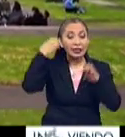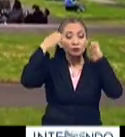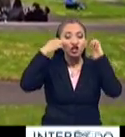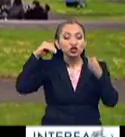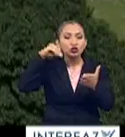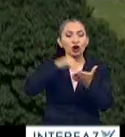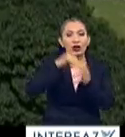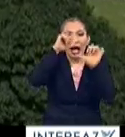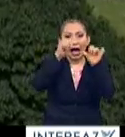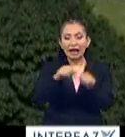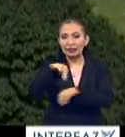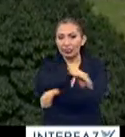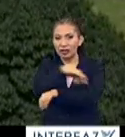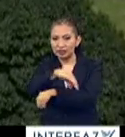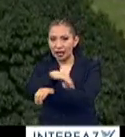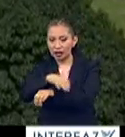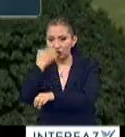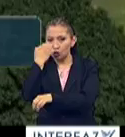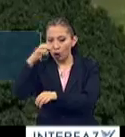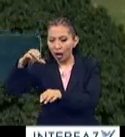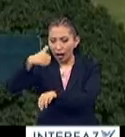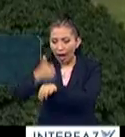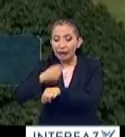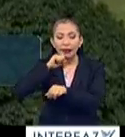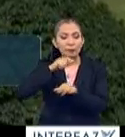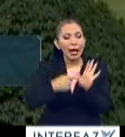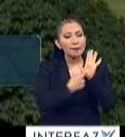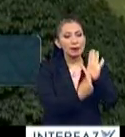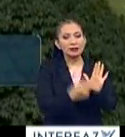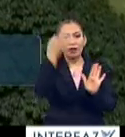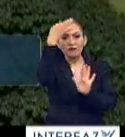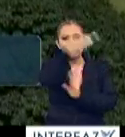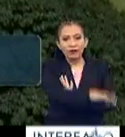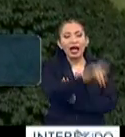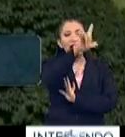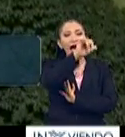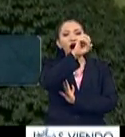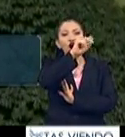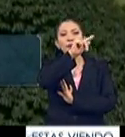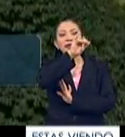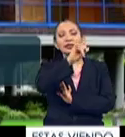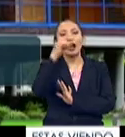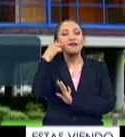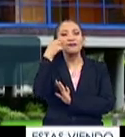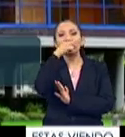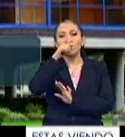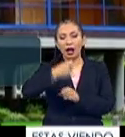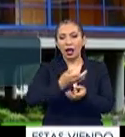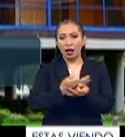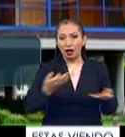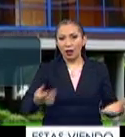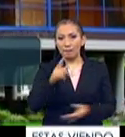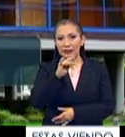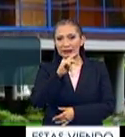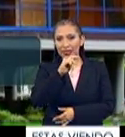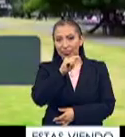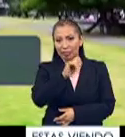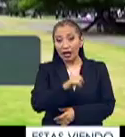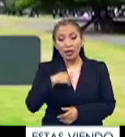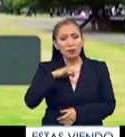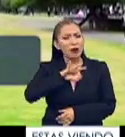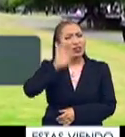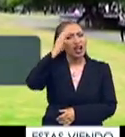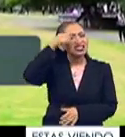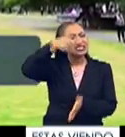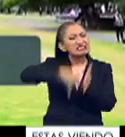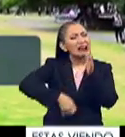en la Facultad de Arte y Diseño junto con una presentación virtual llamada La Órbita Visual del Presente y de la cual se puede